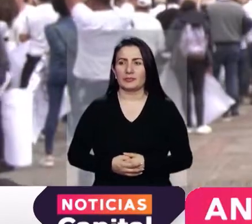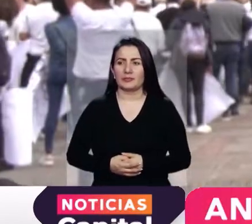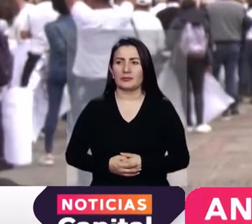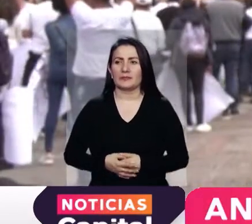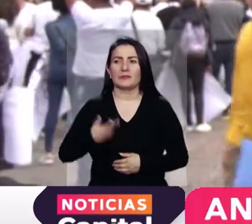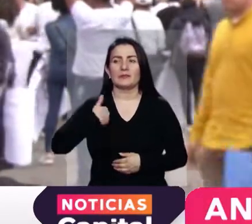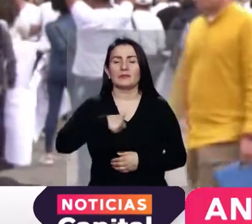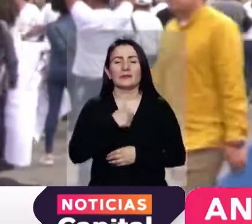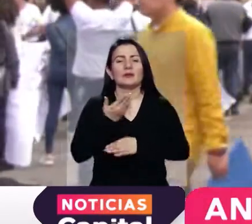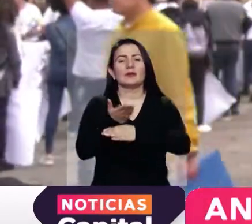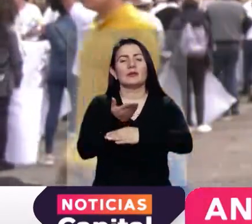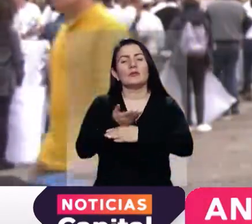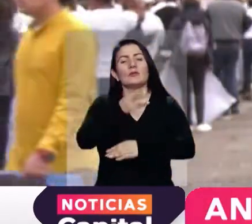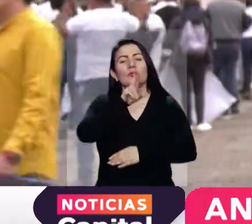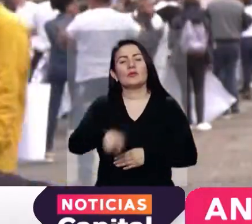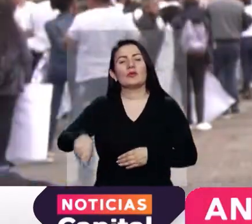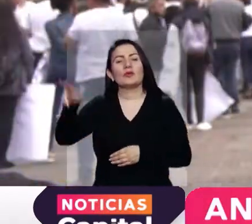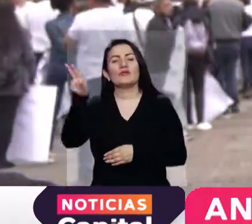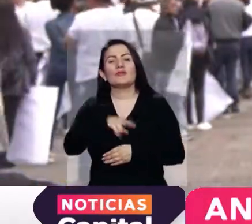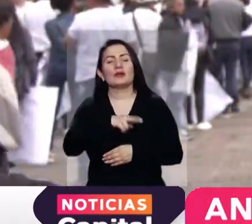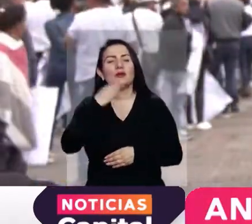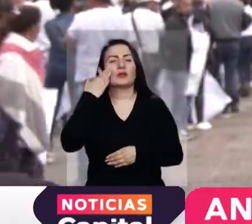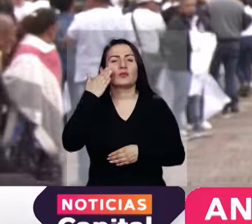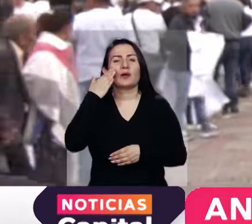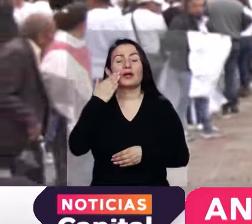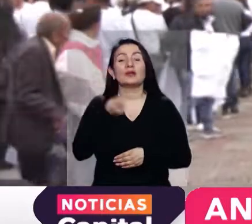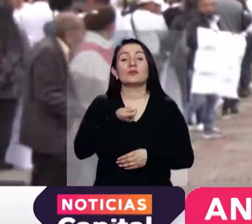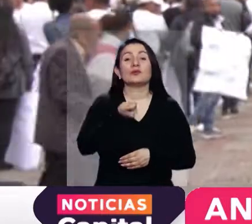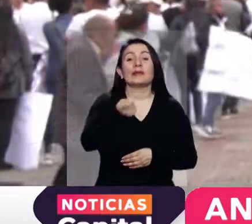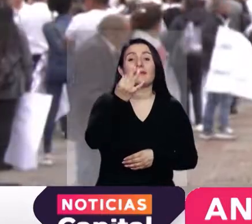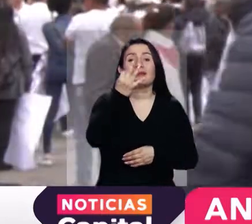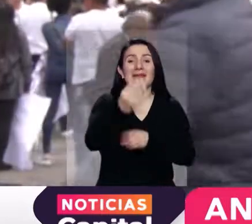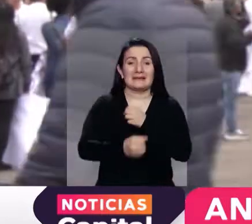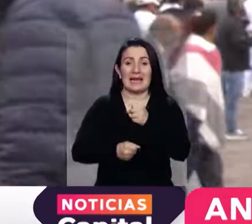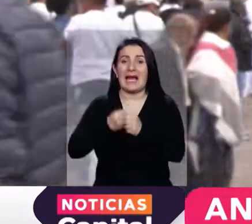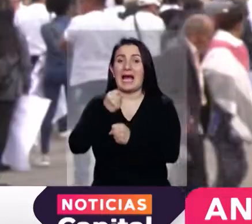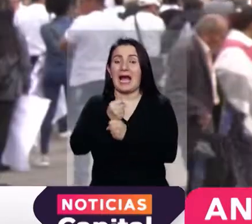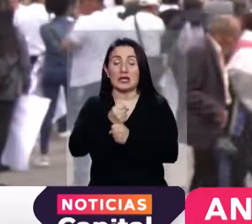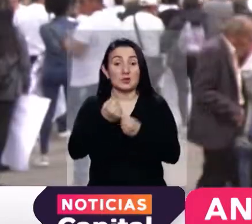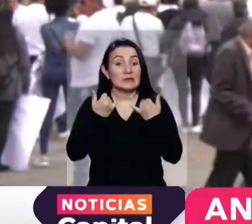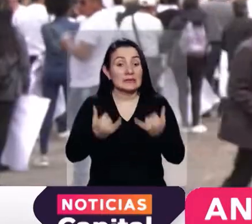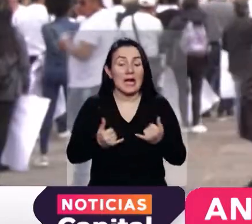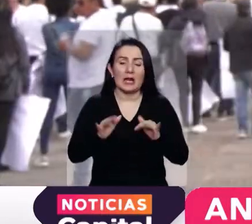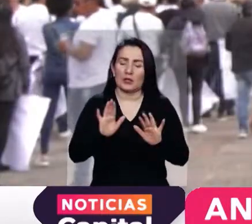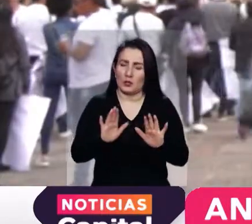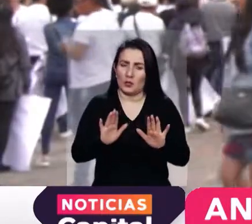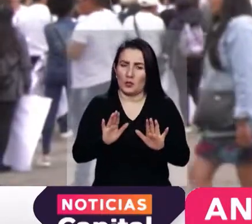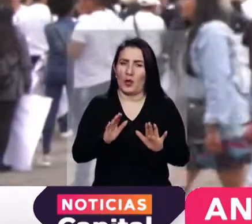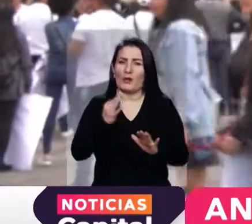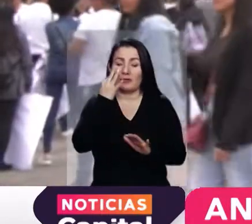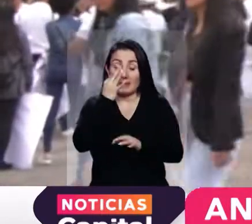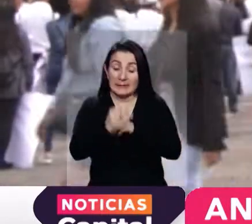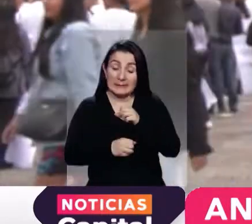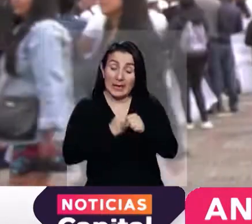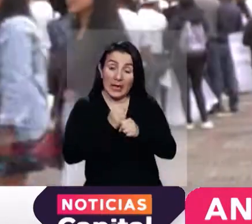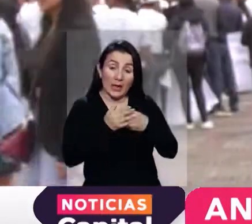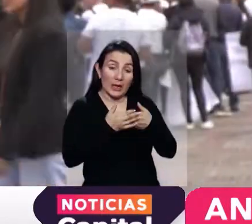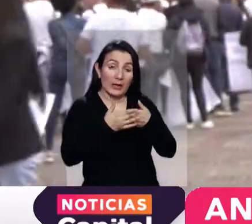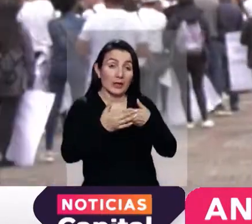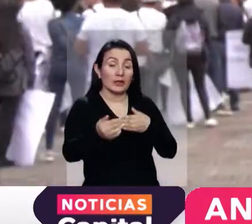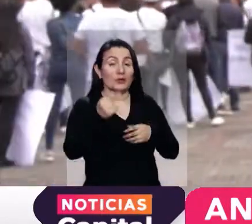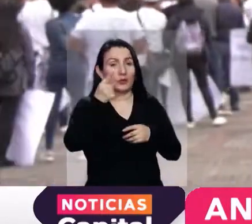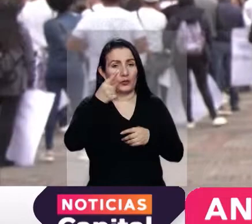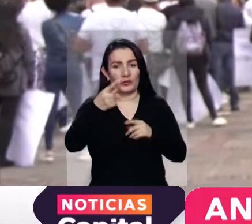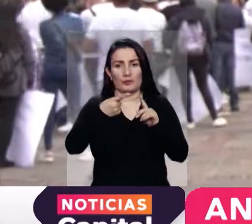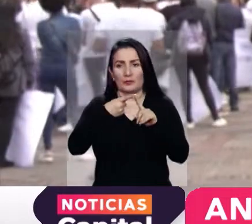Estamos planteando que la prohibición entre a regir dentro de 3 años, no de manera inmediata, de modo que en esos 3 años ocurran dos